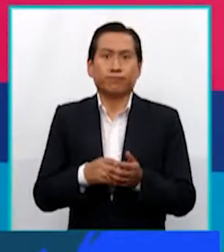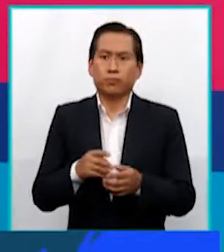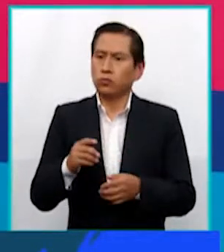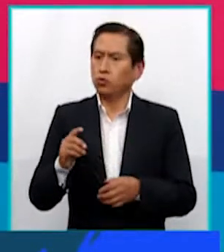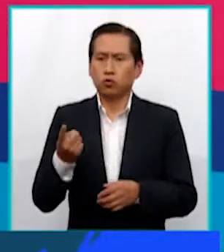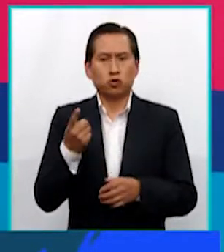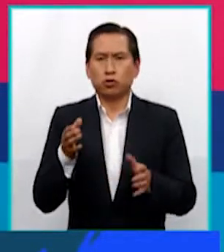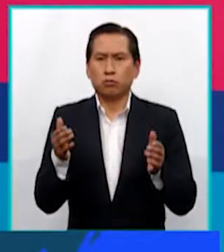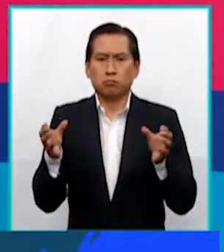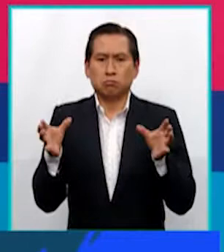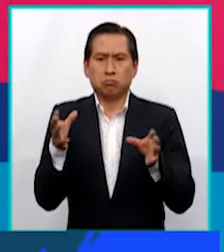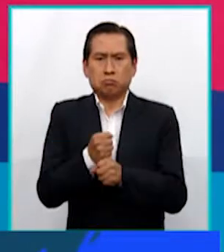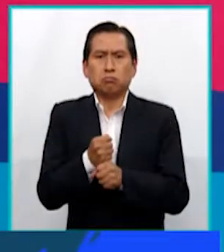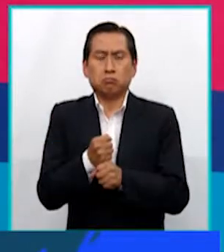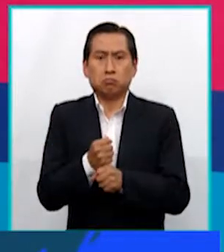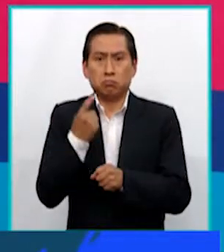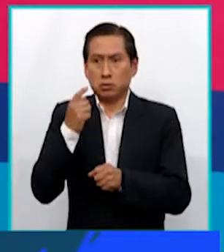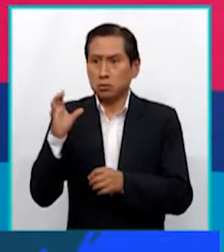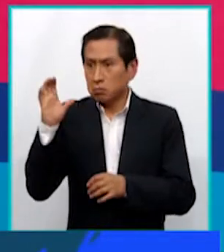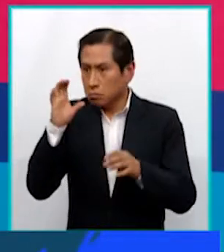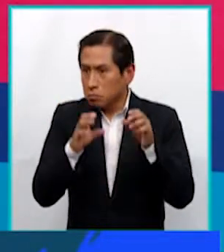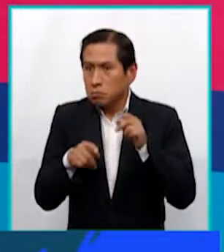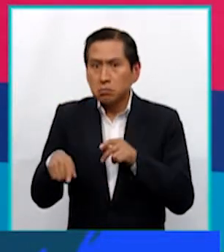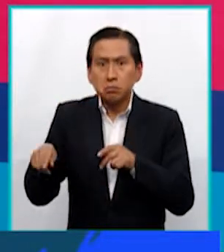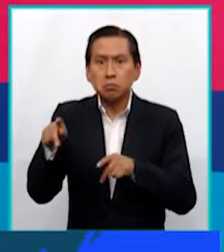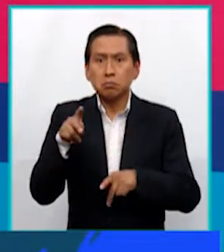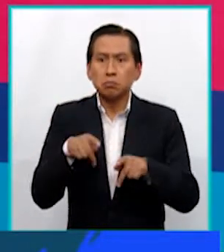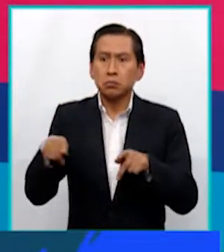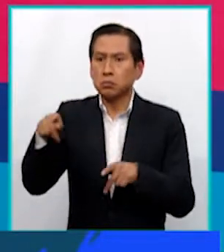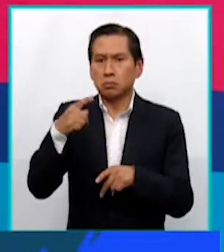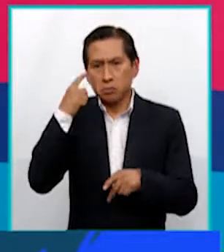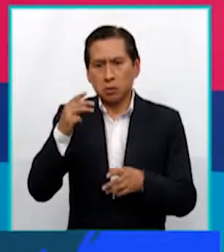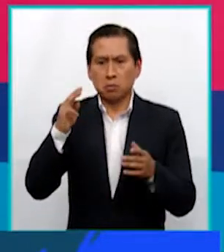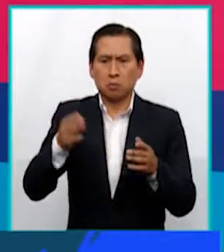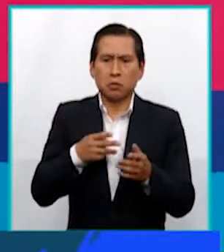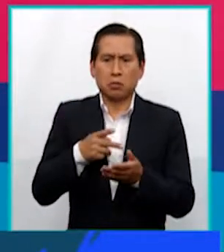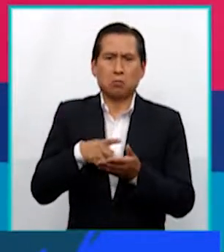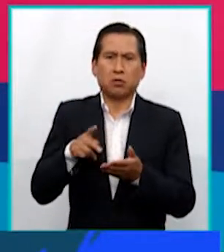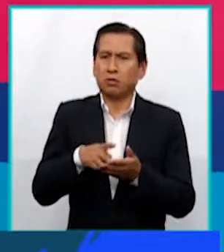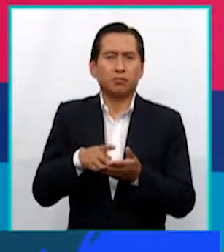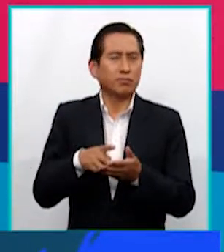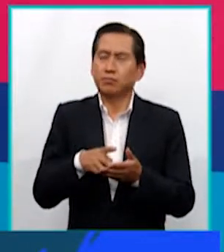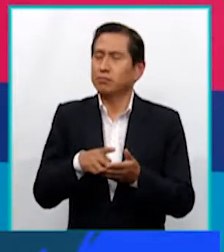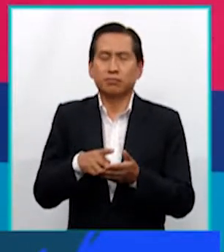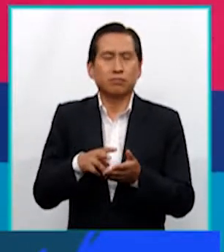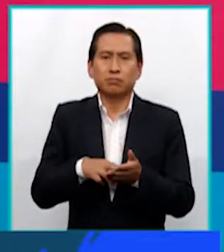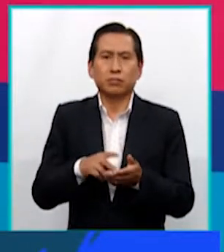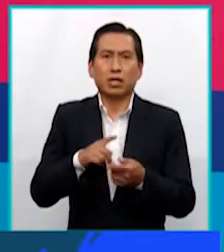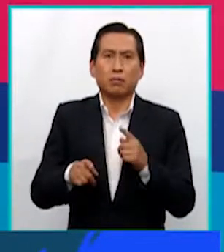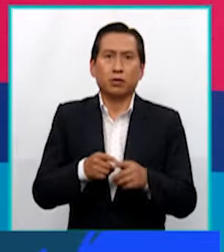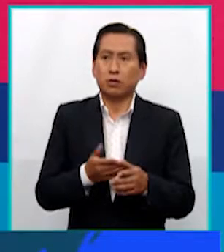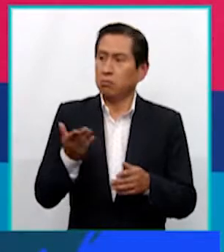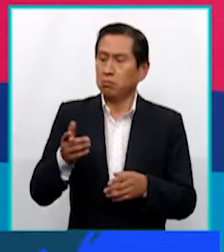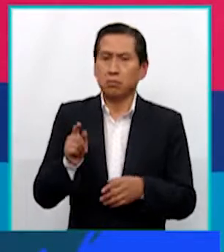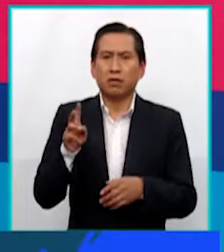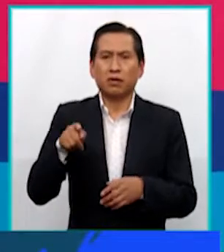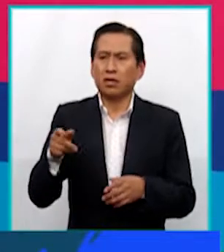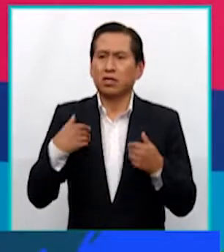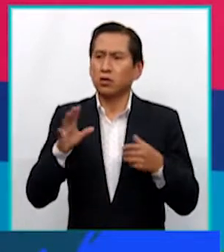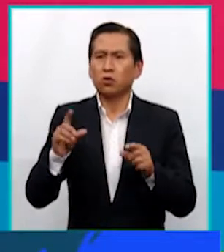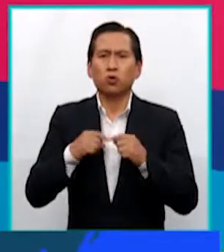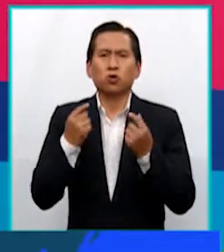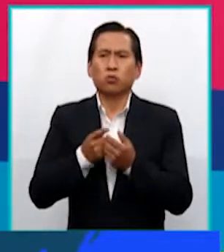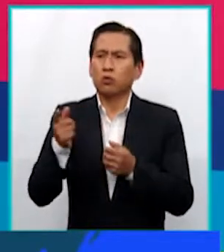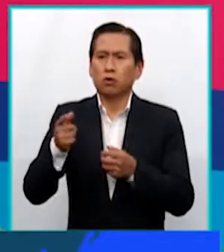género. Ya es muy difícil encontrar gente que esté haciendo música pura, ajá. Como el amigo de aquí del canal que tiene su grupo